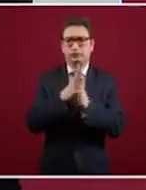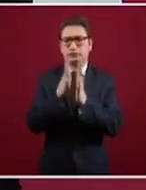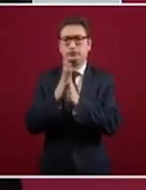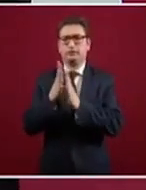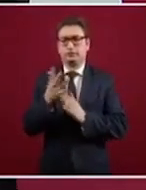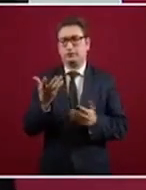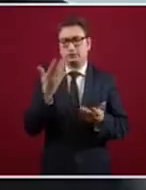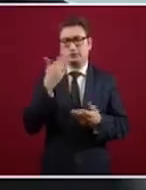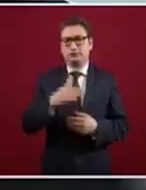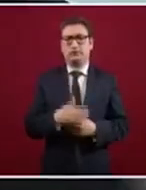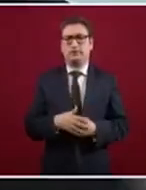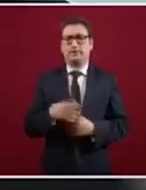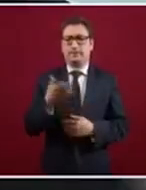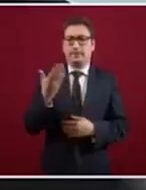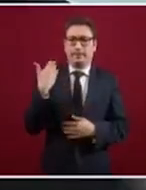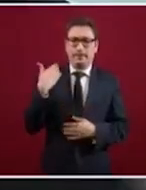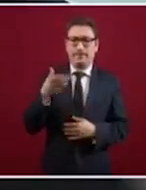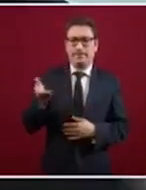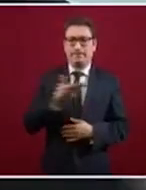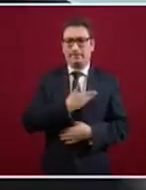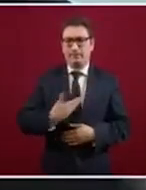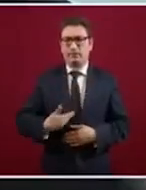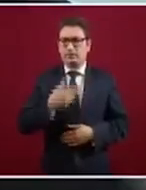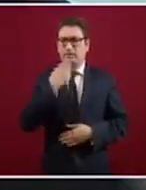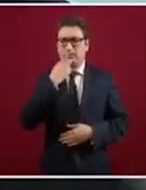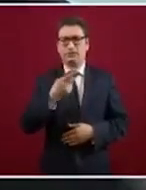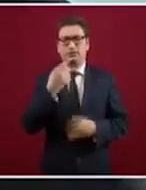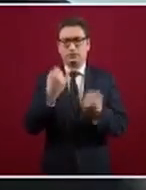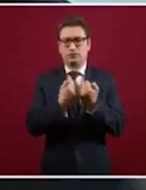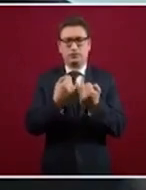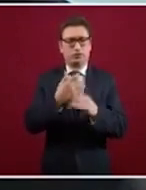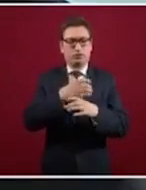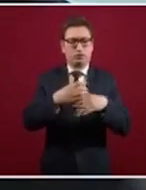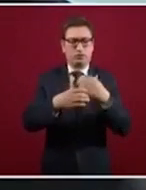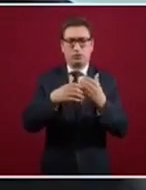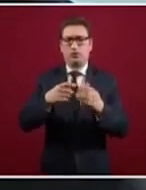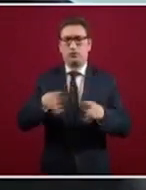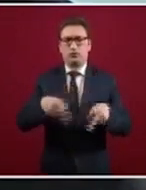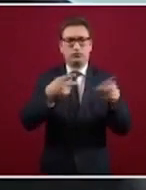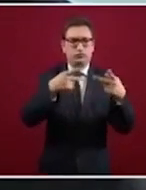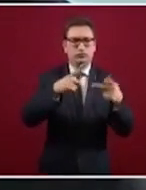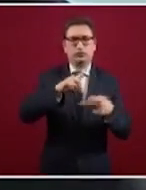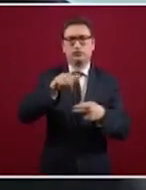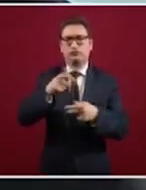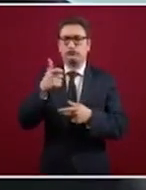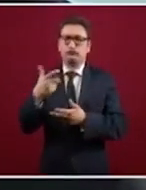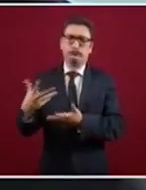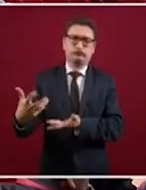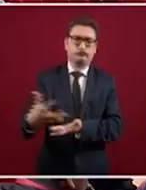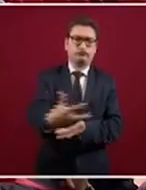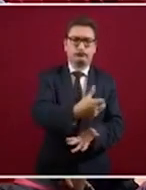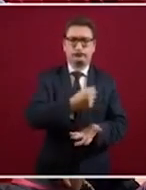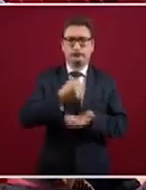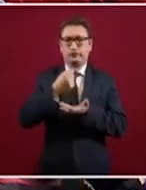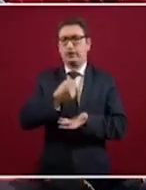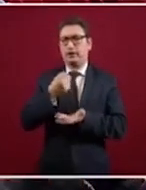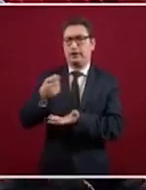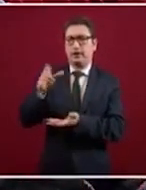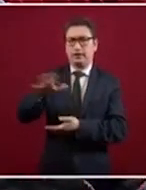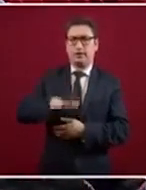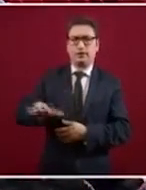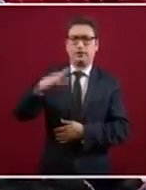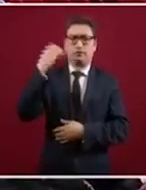como el señor presidente lo ha comentado los recursos se van a destinar a bandas vengo acá a